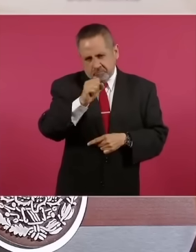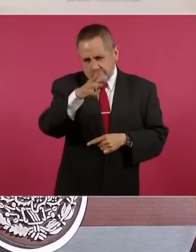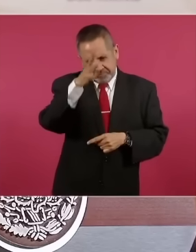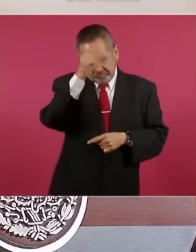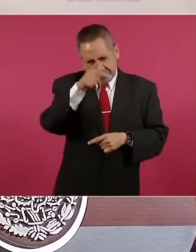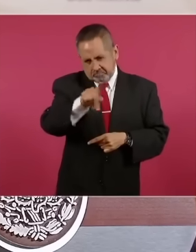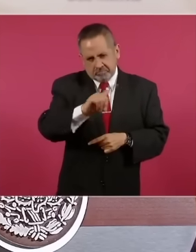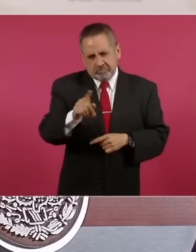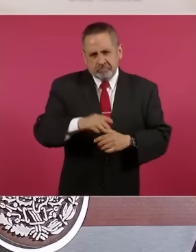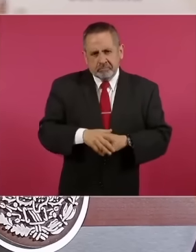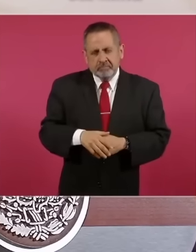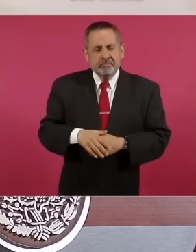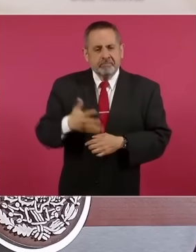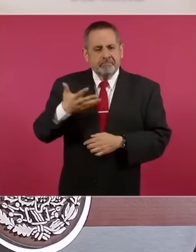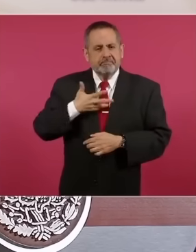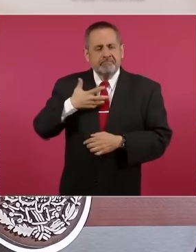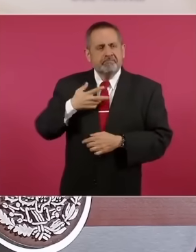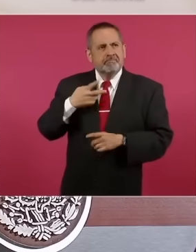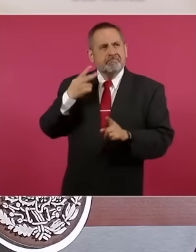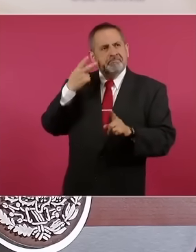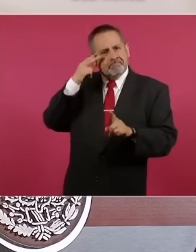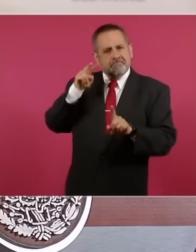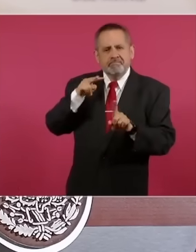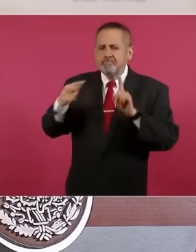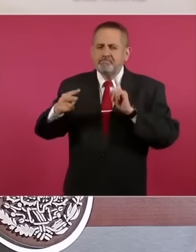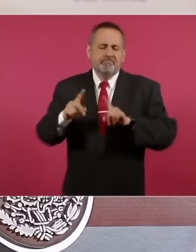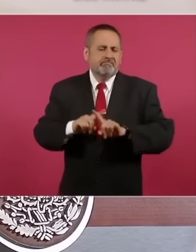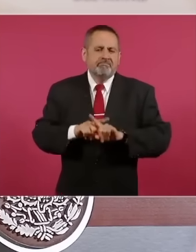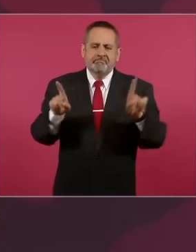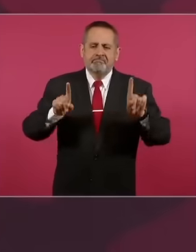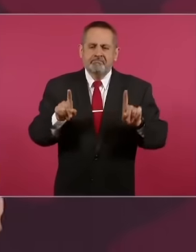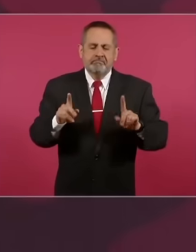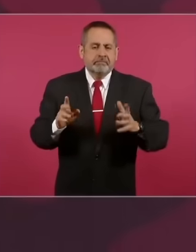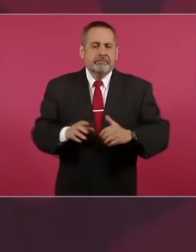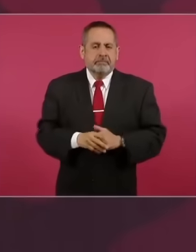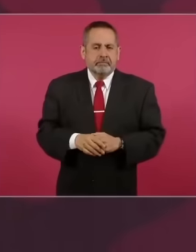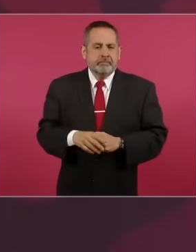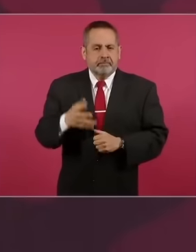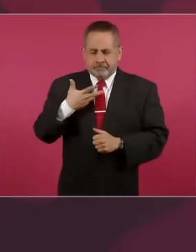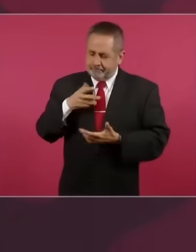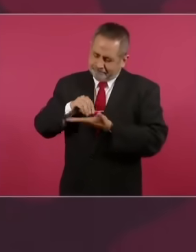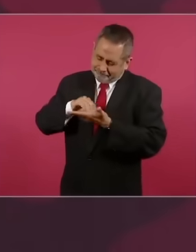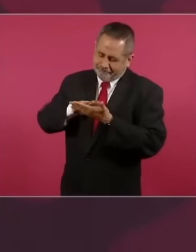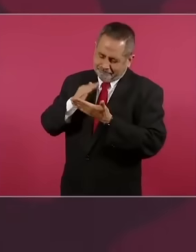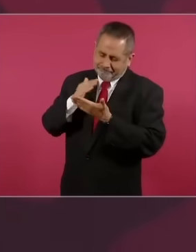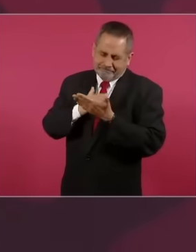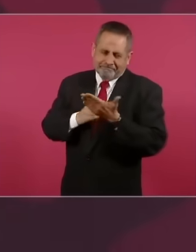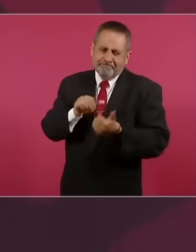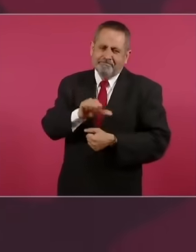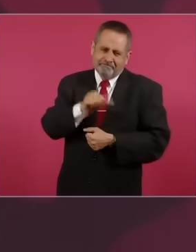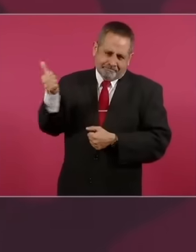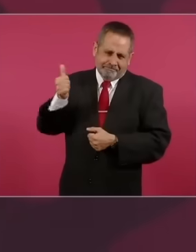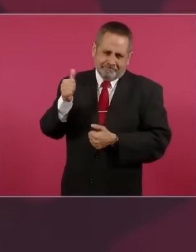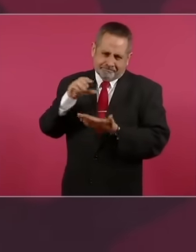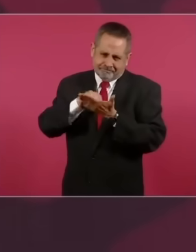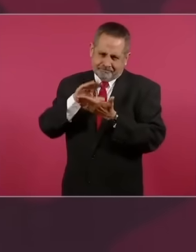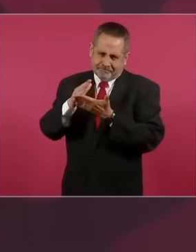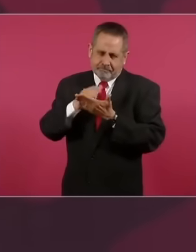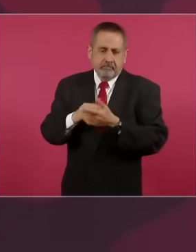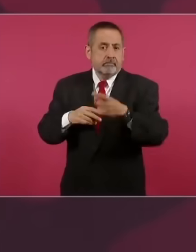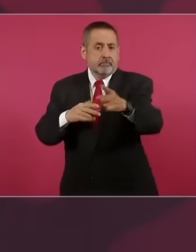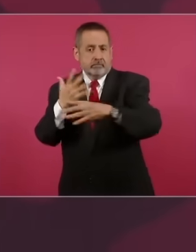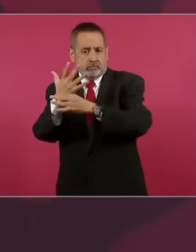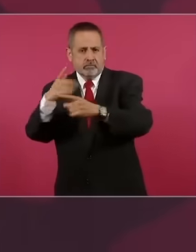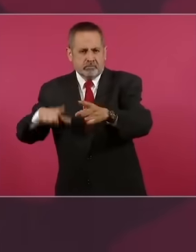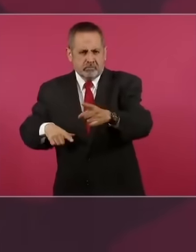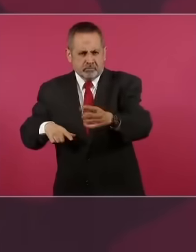tengo pues una visión distinta y tengo otros datos también. Los datos son de su gobierno,